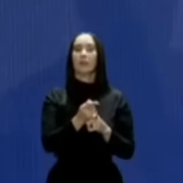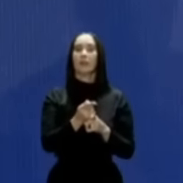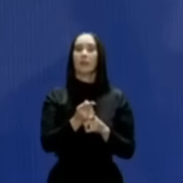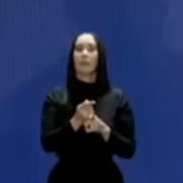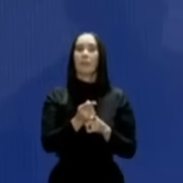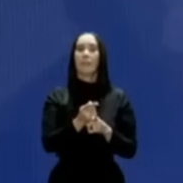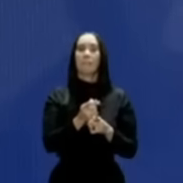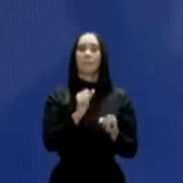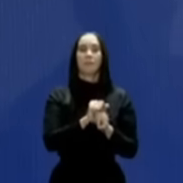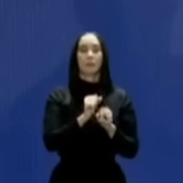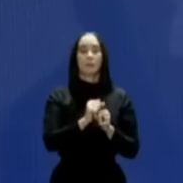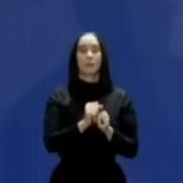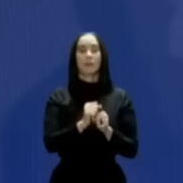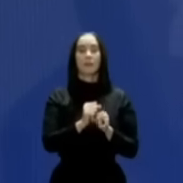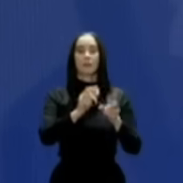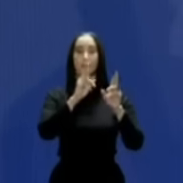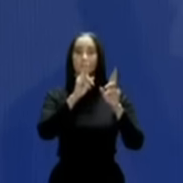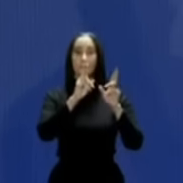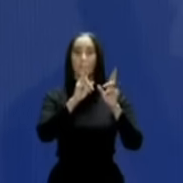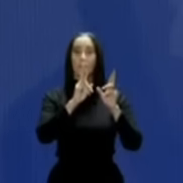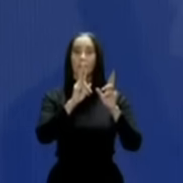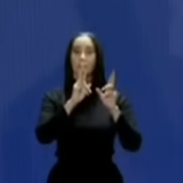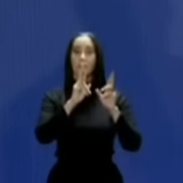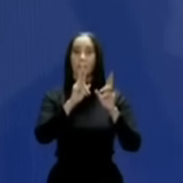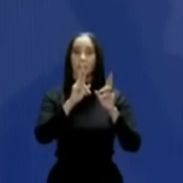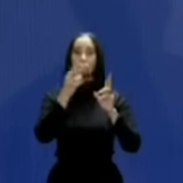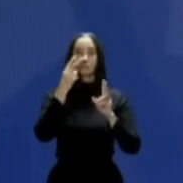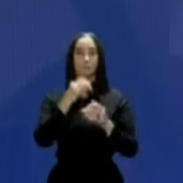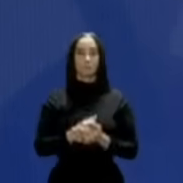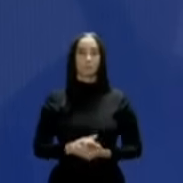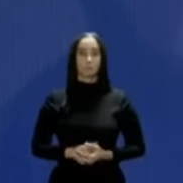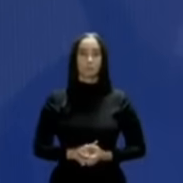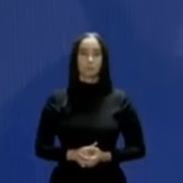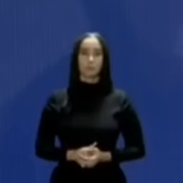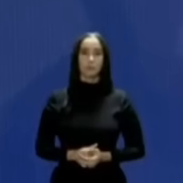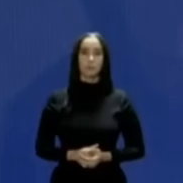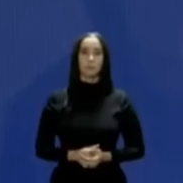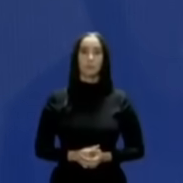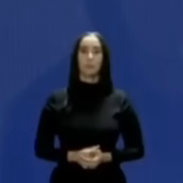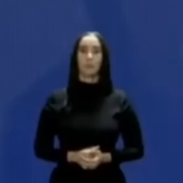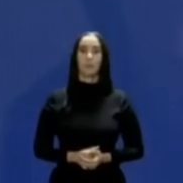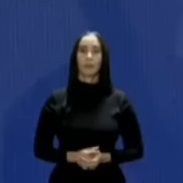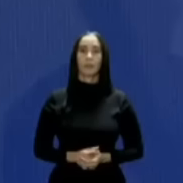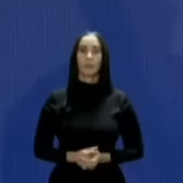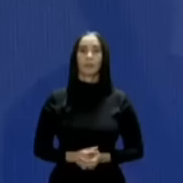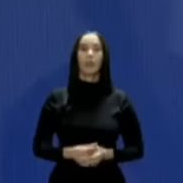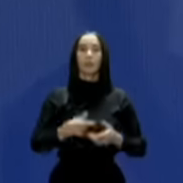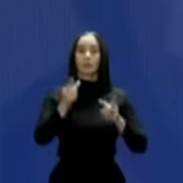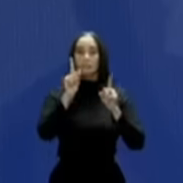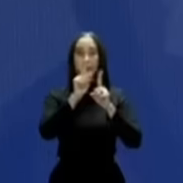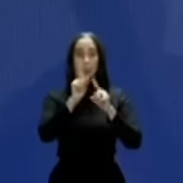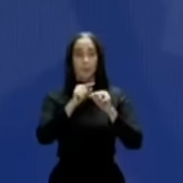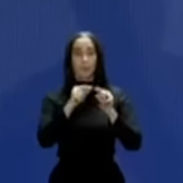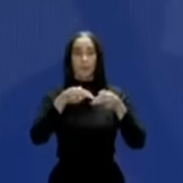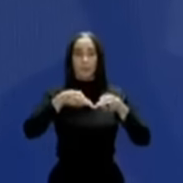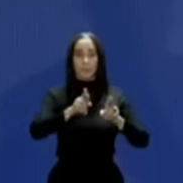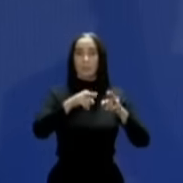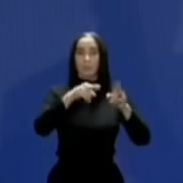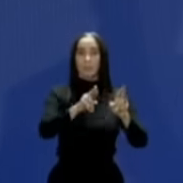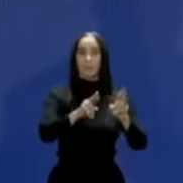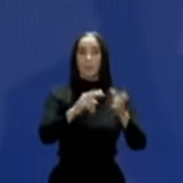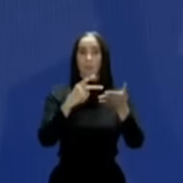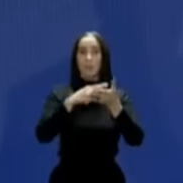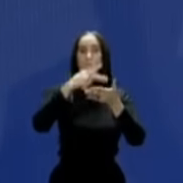se haga proporcionalmente según sea el caudal, eso no es tan difícil, de ese río, y con